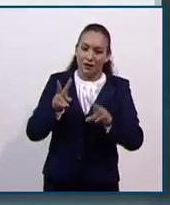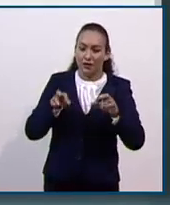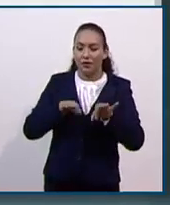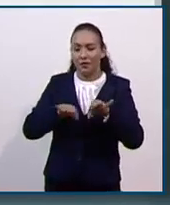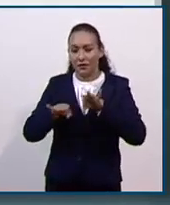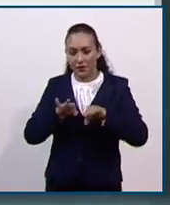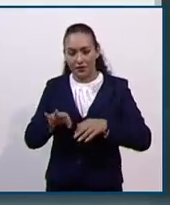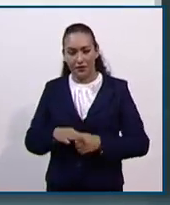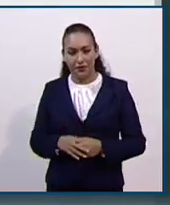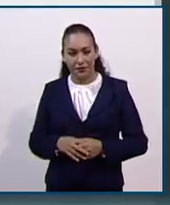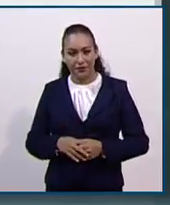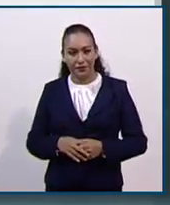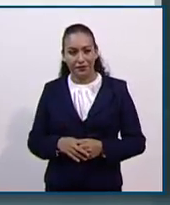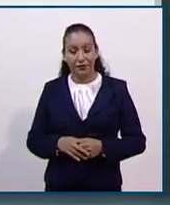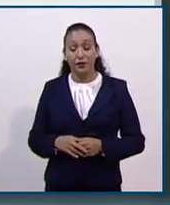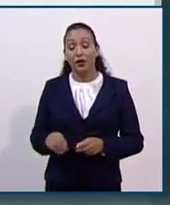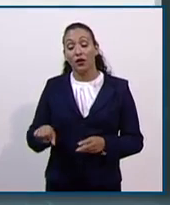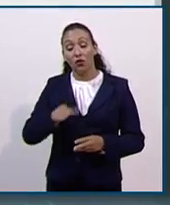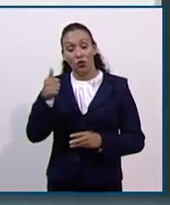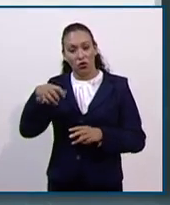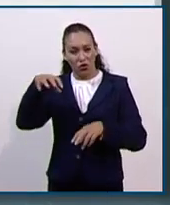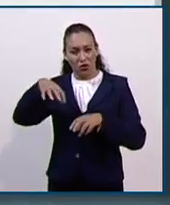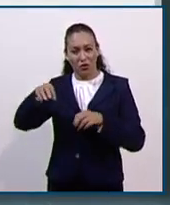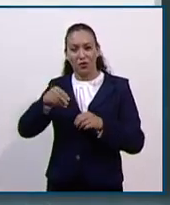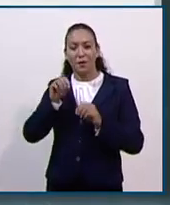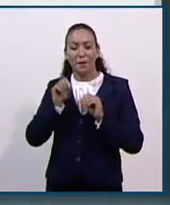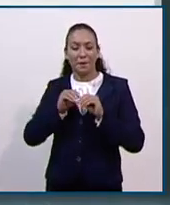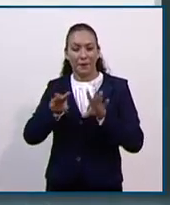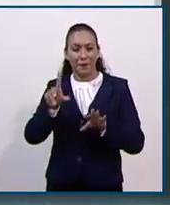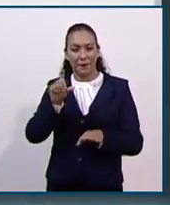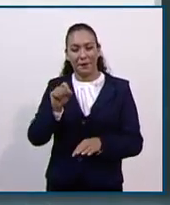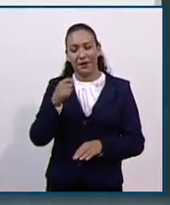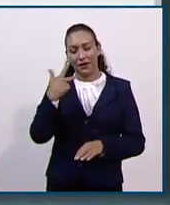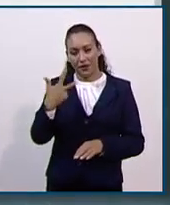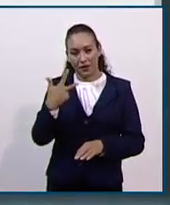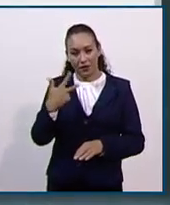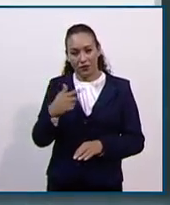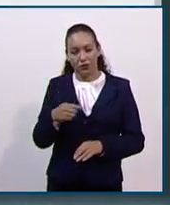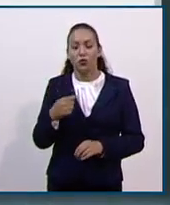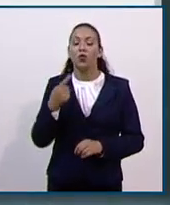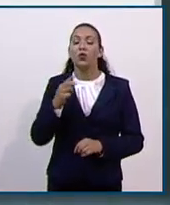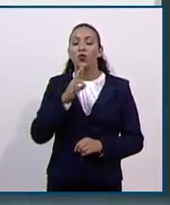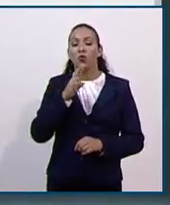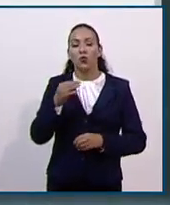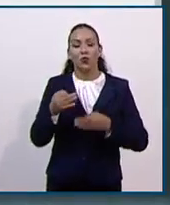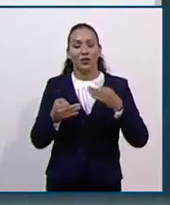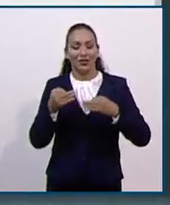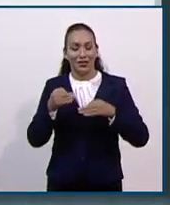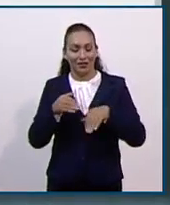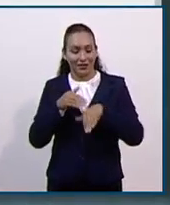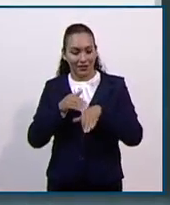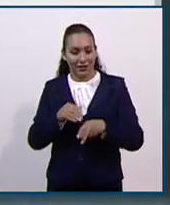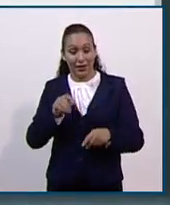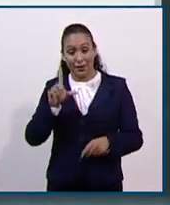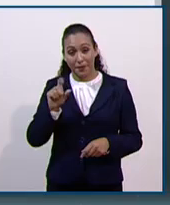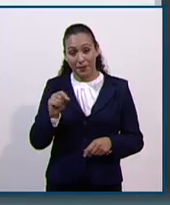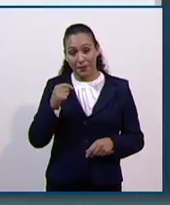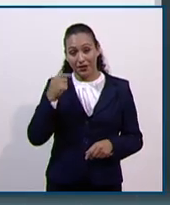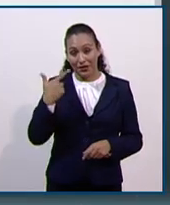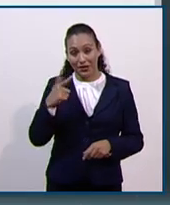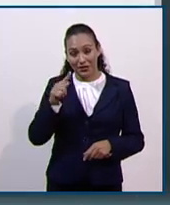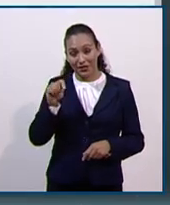laboral. De tribunales colegiados se publicaron 28 criterios, una jurisprudencia y 27